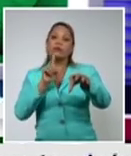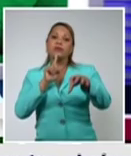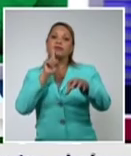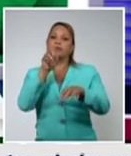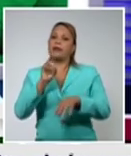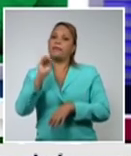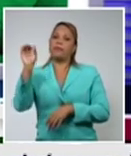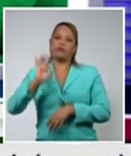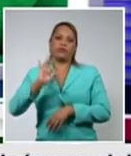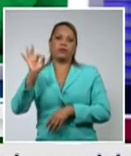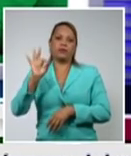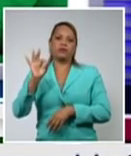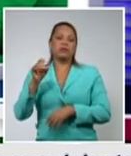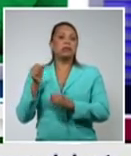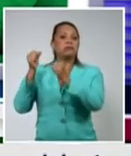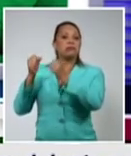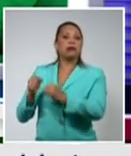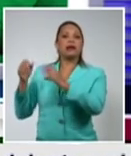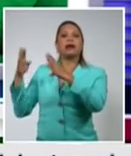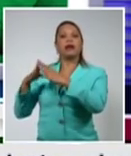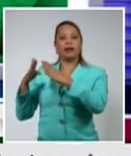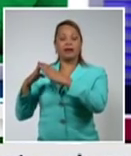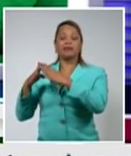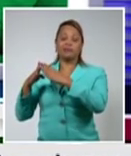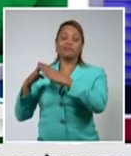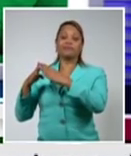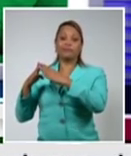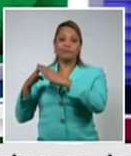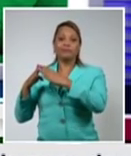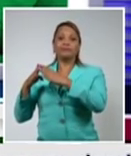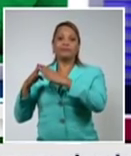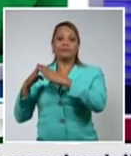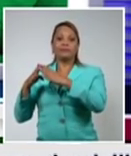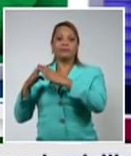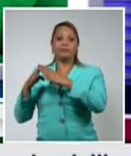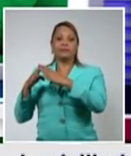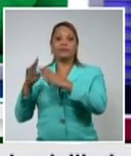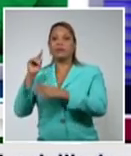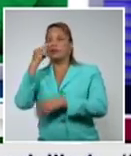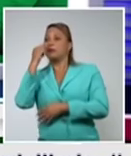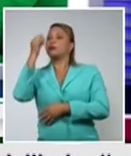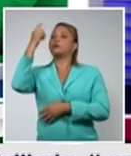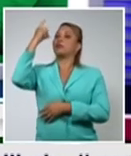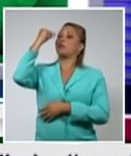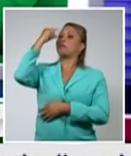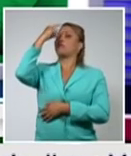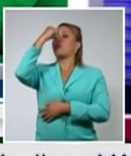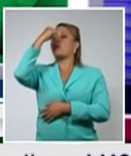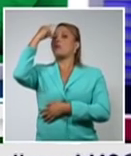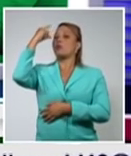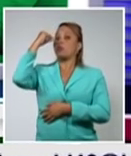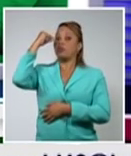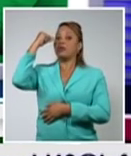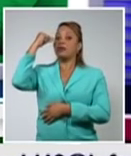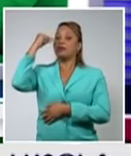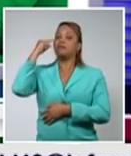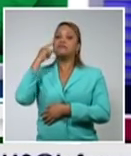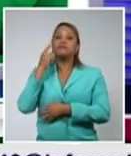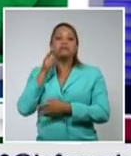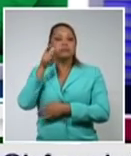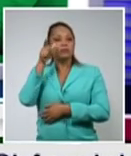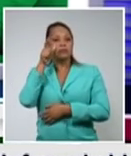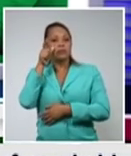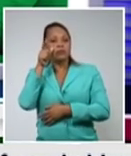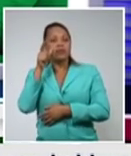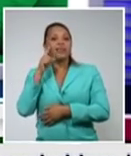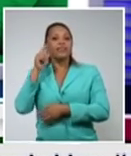y permanecen en su domicilio, aplicándose nasalferón, con un seguimiento en su domicilio hasta el